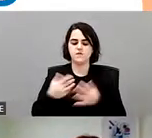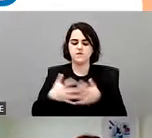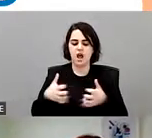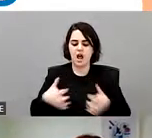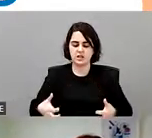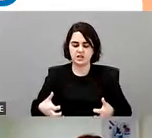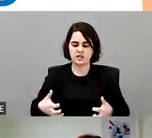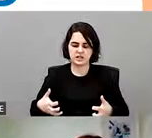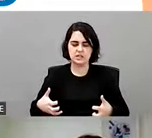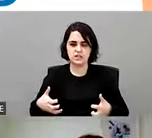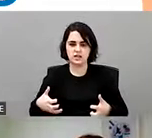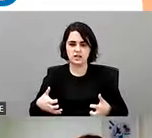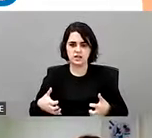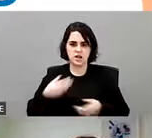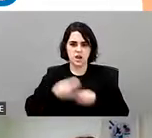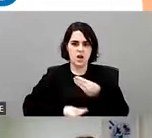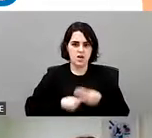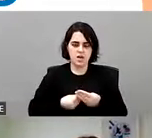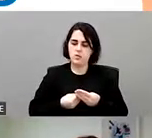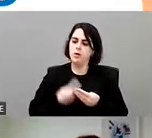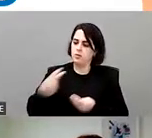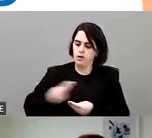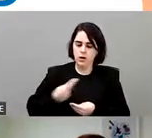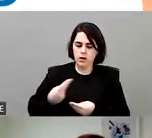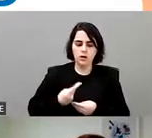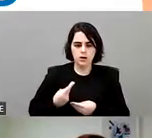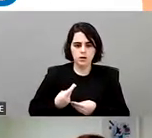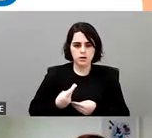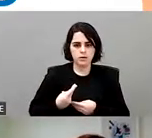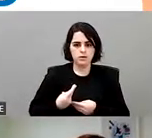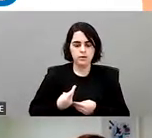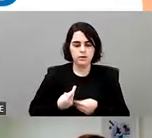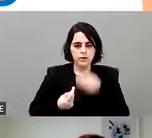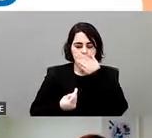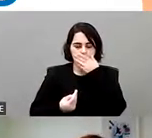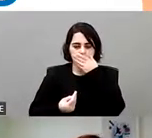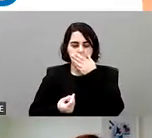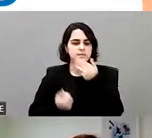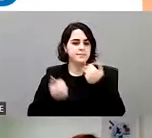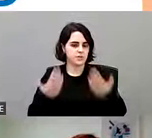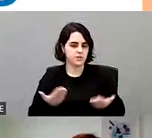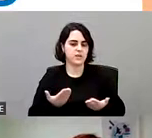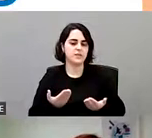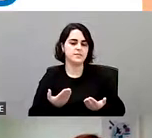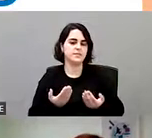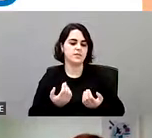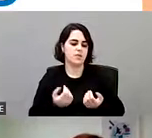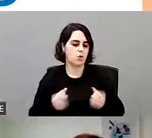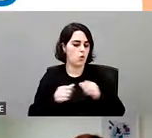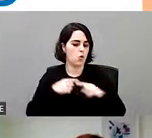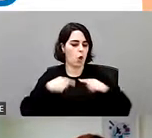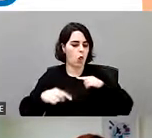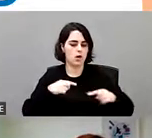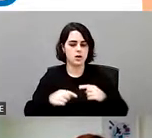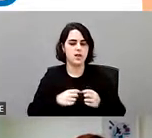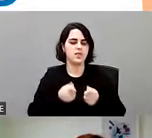frases y haciéndolas entre ella, yo o quien estaba con ella. Entonces, de forma coordinada se